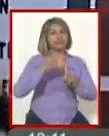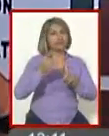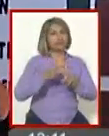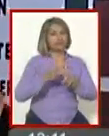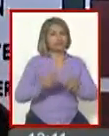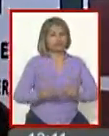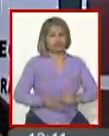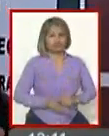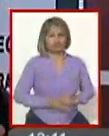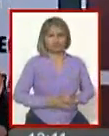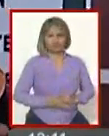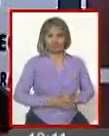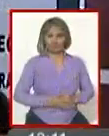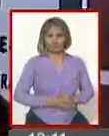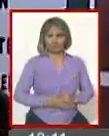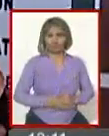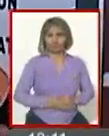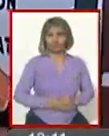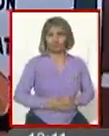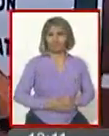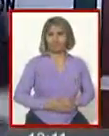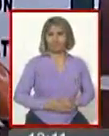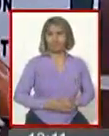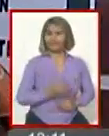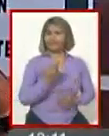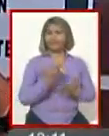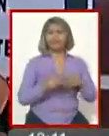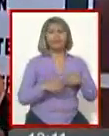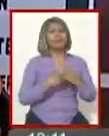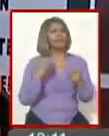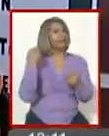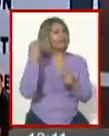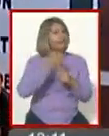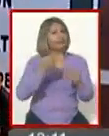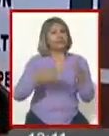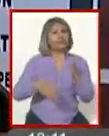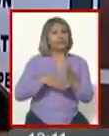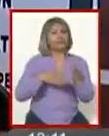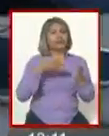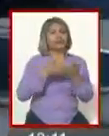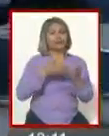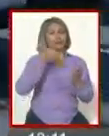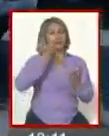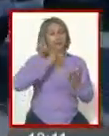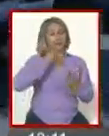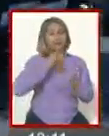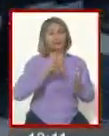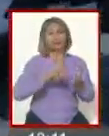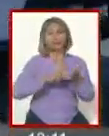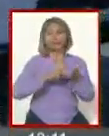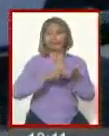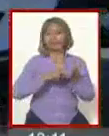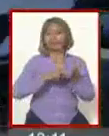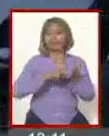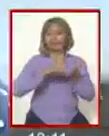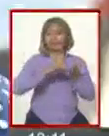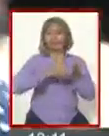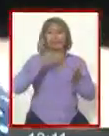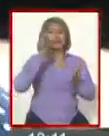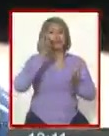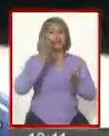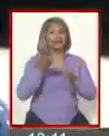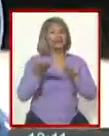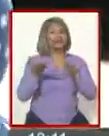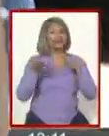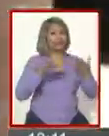gestación. ¿Golpes, puños, patadas o utilizó algún objeto contundente? Puños y patadas en el vientre. A consecuencia de esta golpiza, la madre